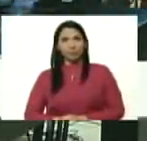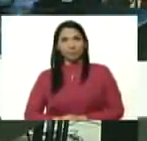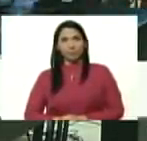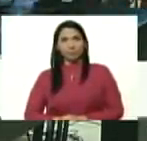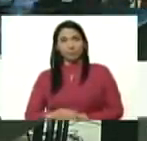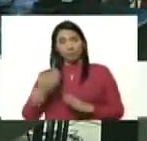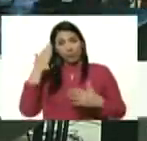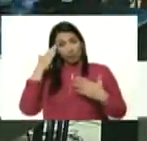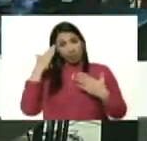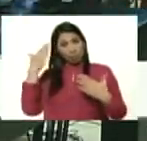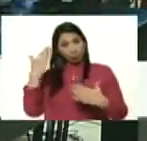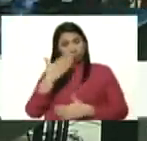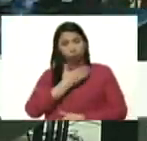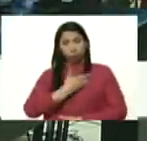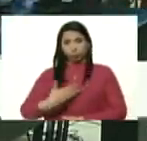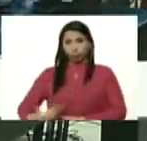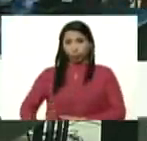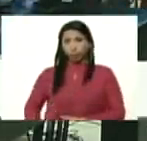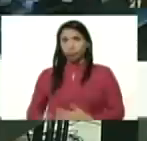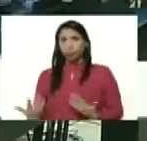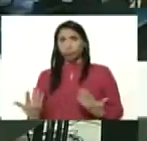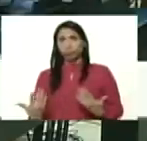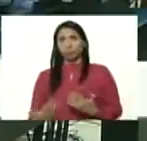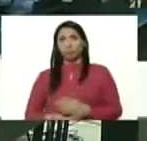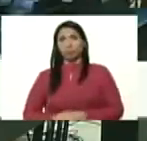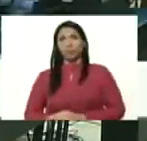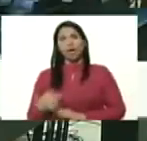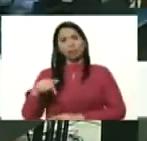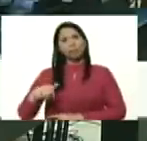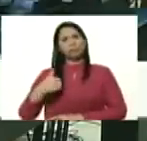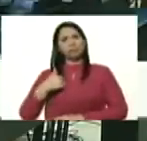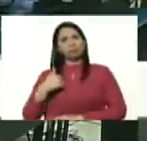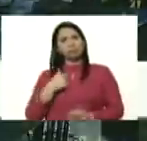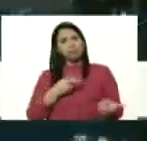Saludos, presidentes. Estoy en Toronto, Canadá.